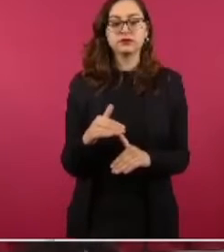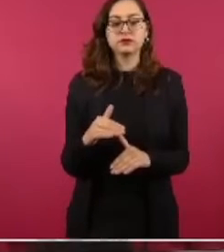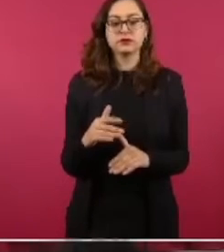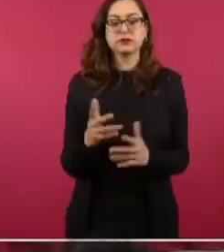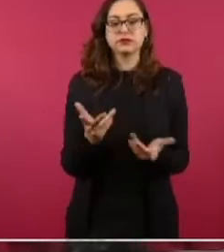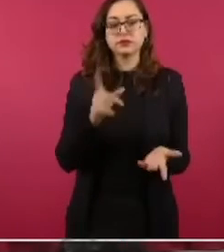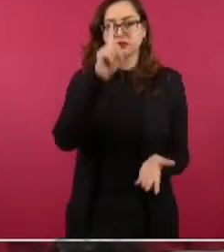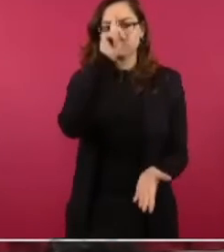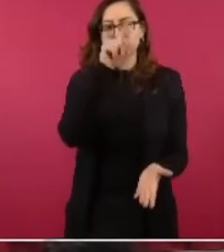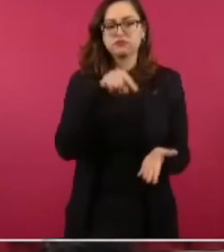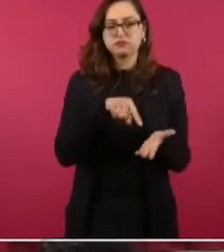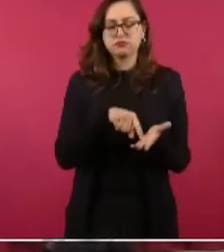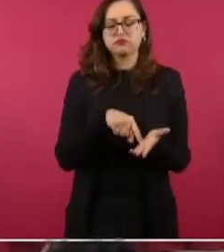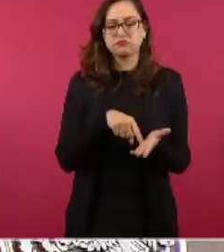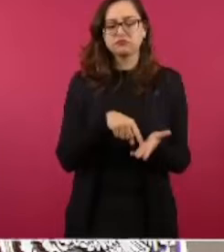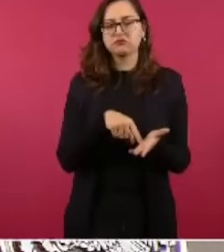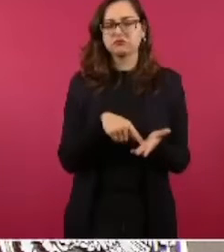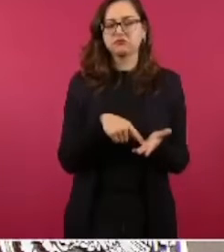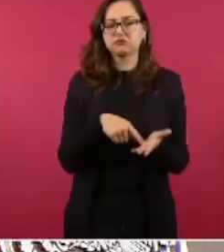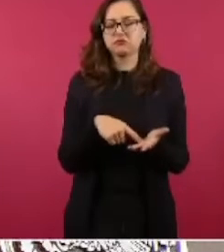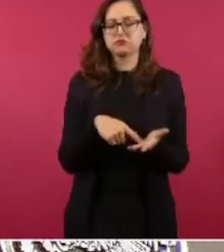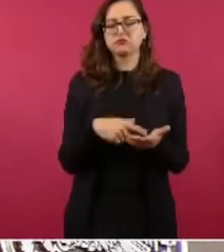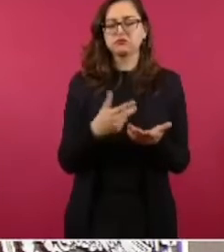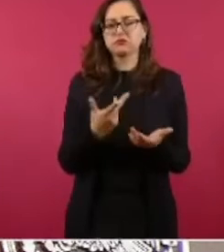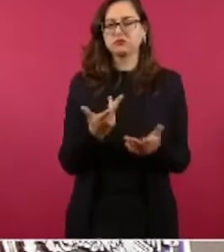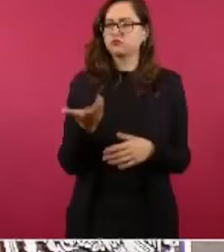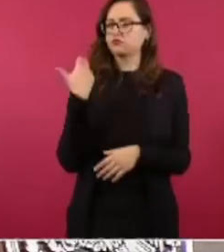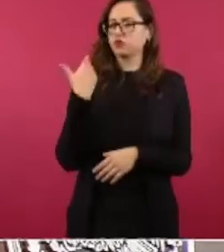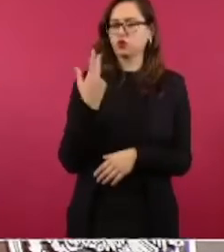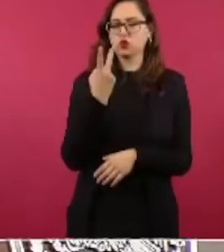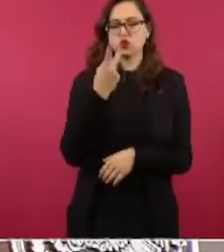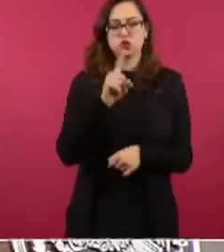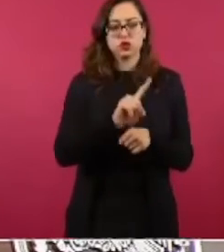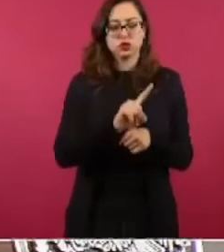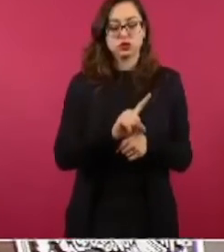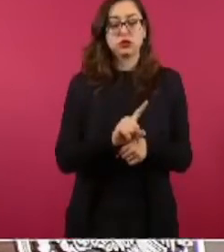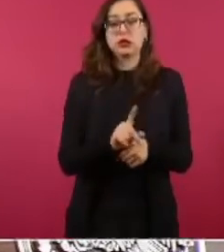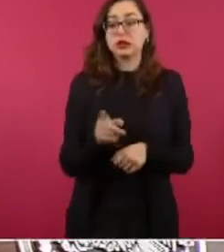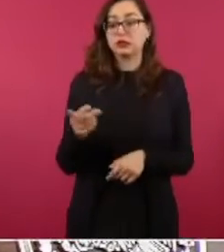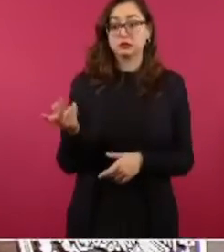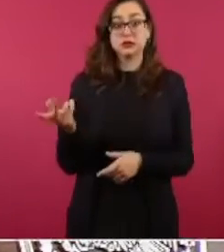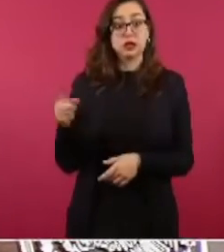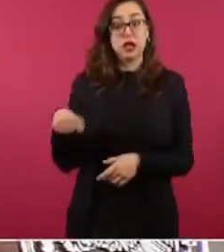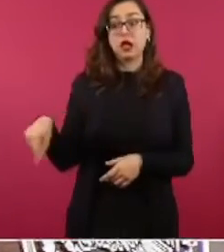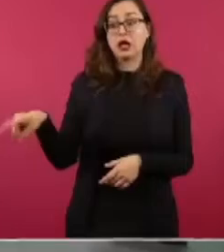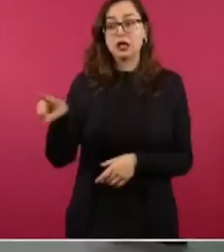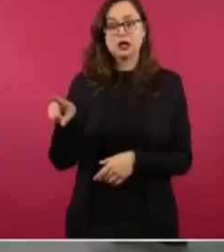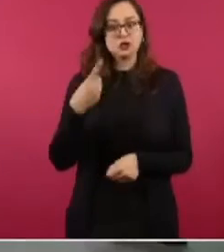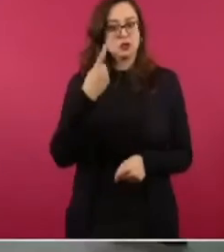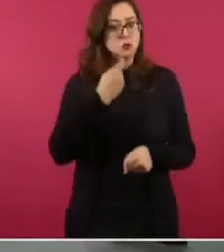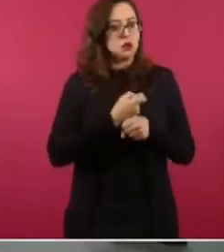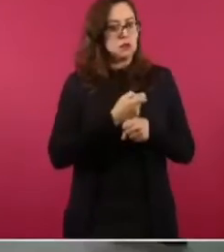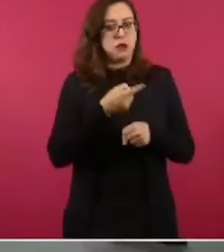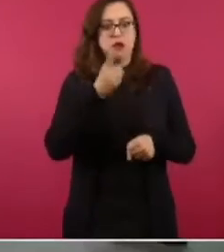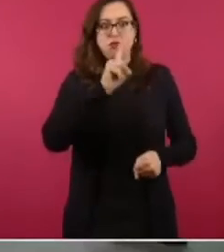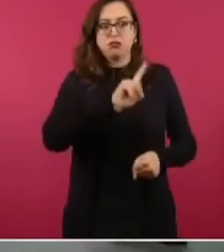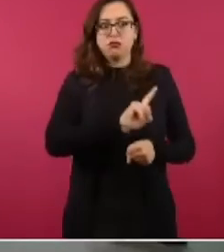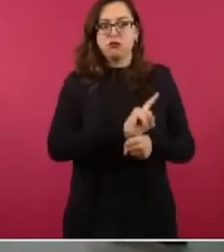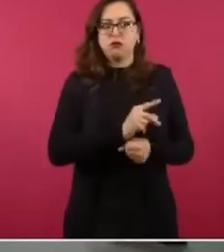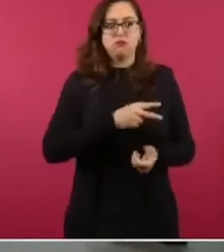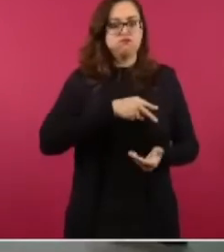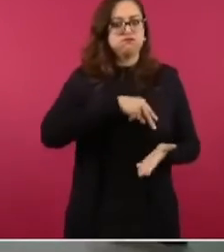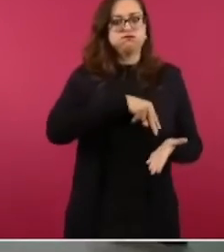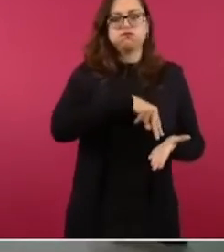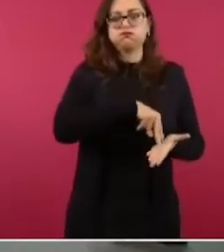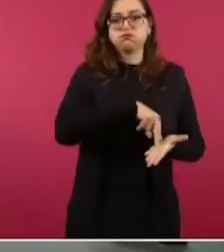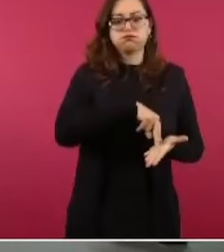iniciar el mecanismo. Sí, ellos desde el primer día, lo que fue el 17, sí, o sea, esperaron, sí, ¿no? Y nosotros vamos